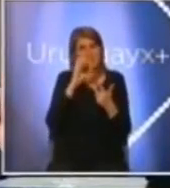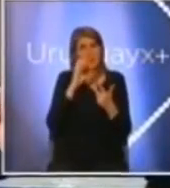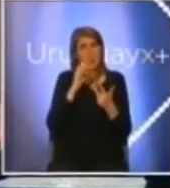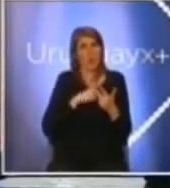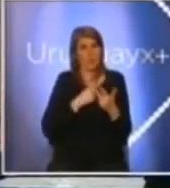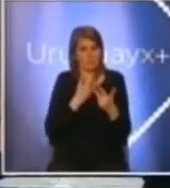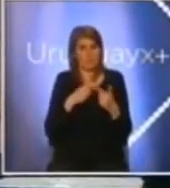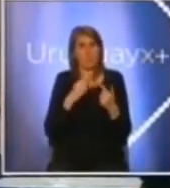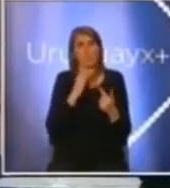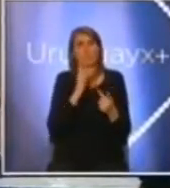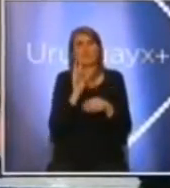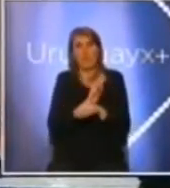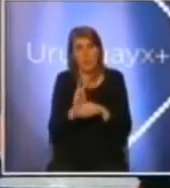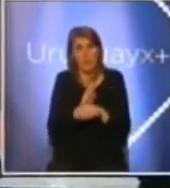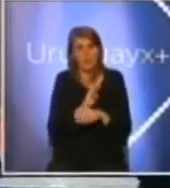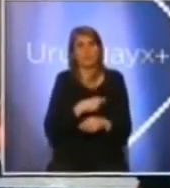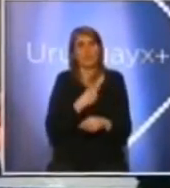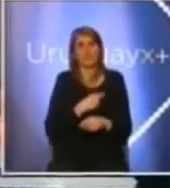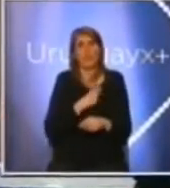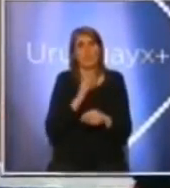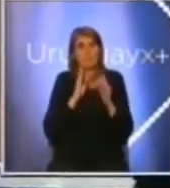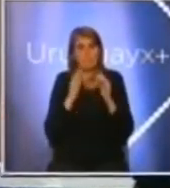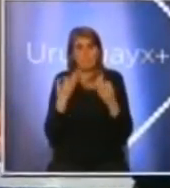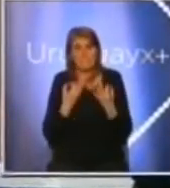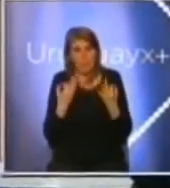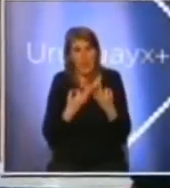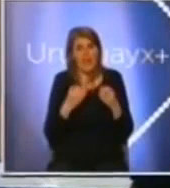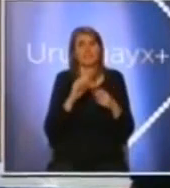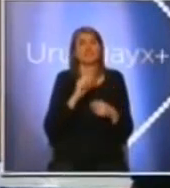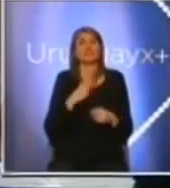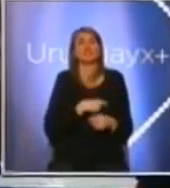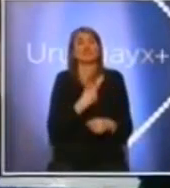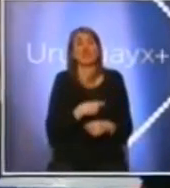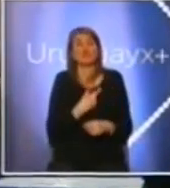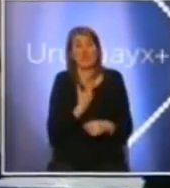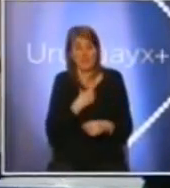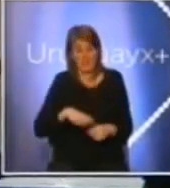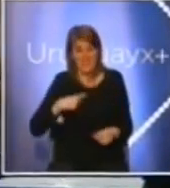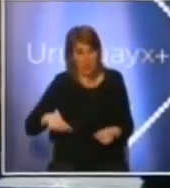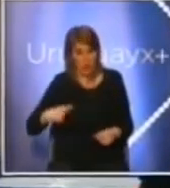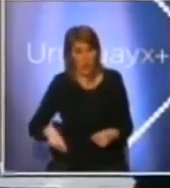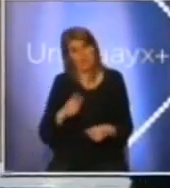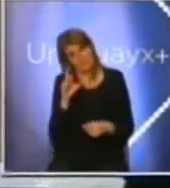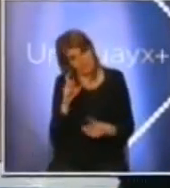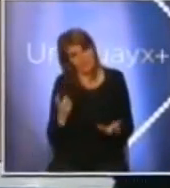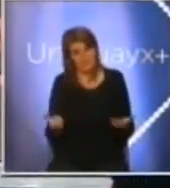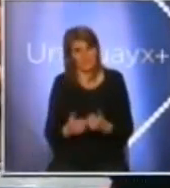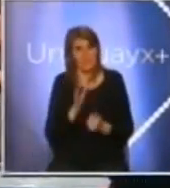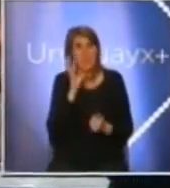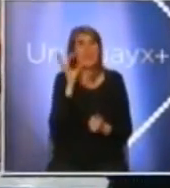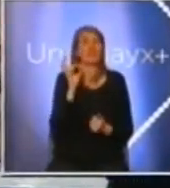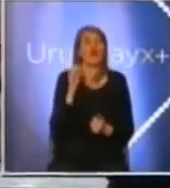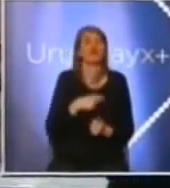Prosegur, Socio Espectacular, Socio de Peñarol y ANTEL y ANSEL, obviamente. Que me perdonen los